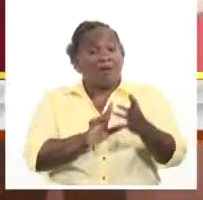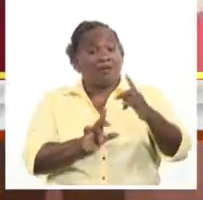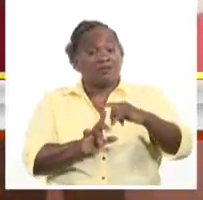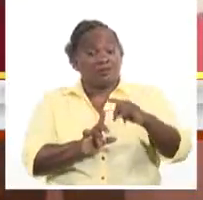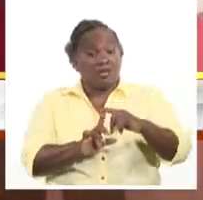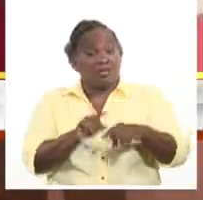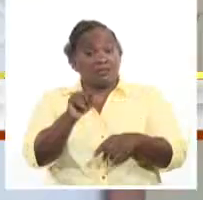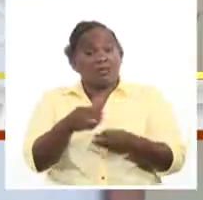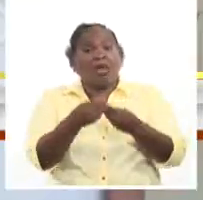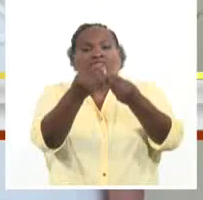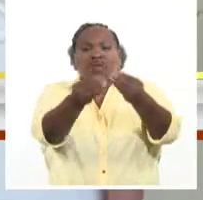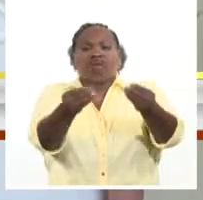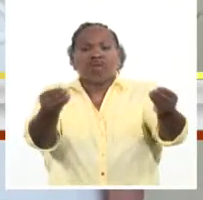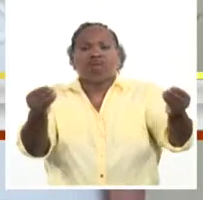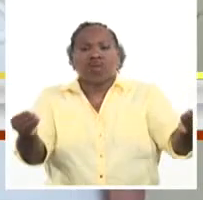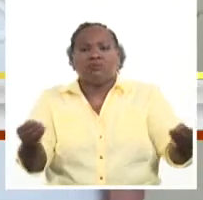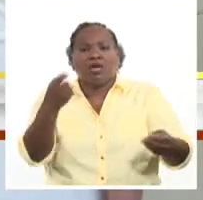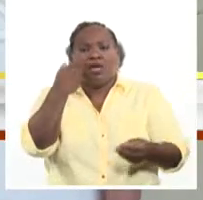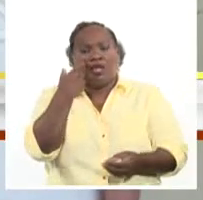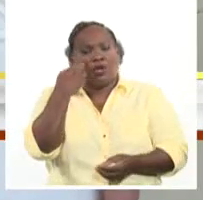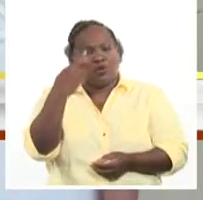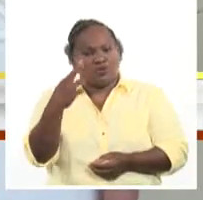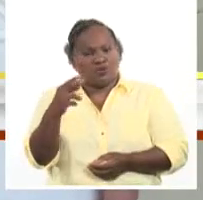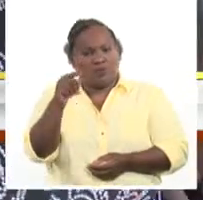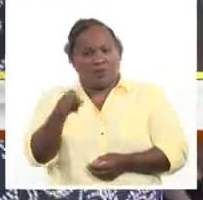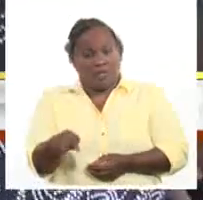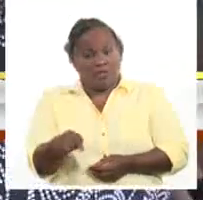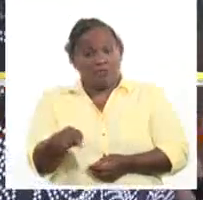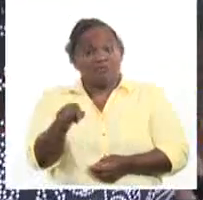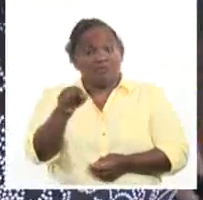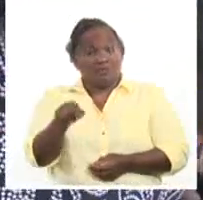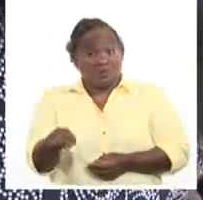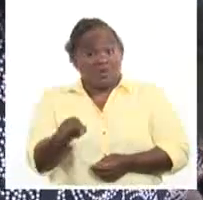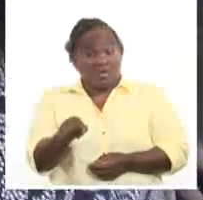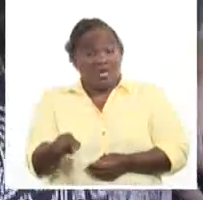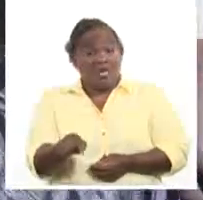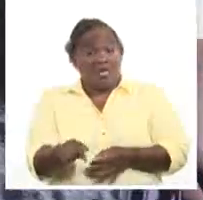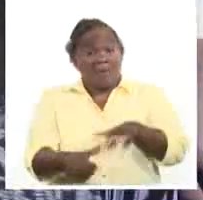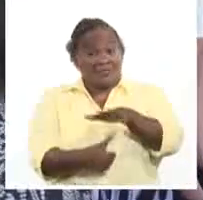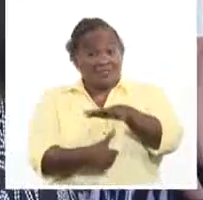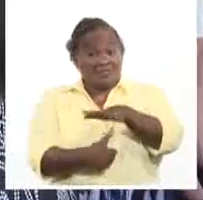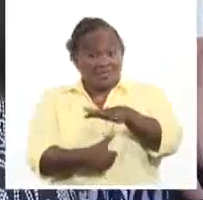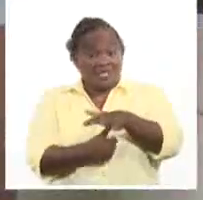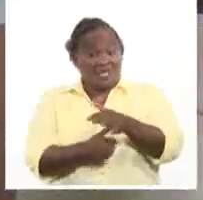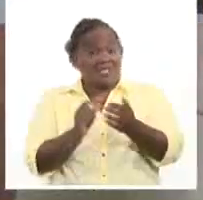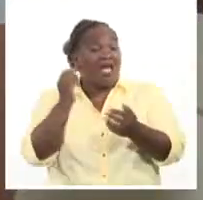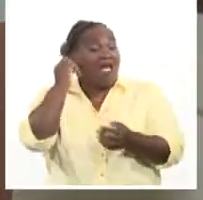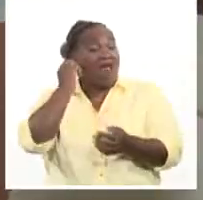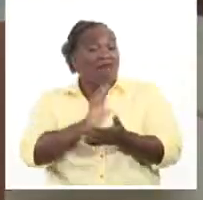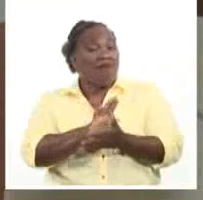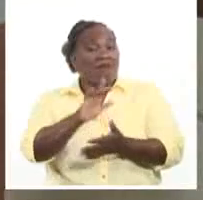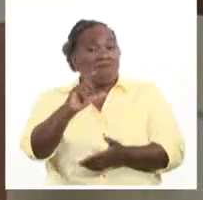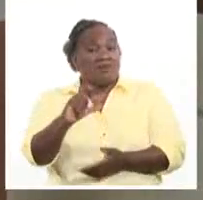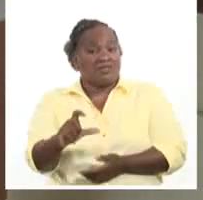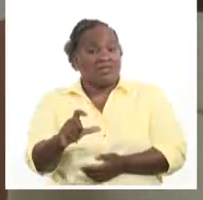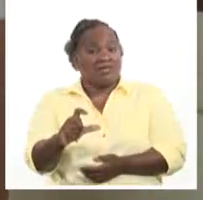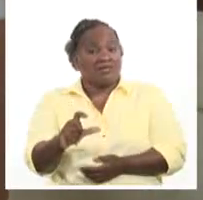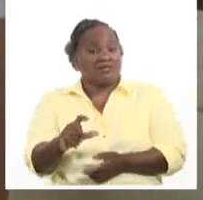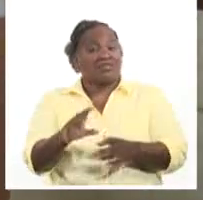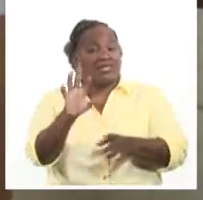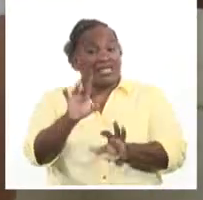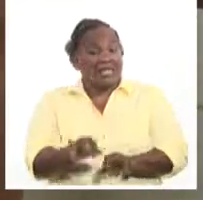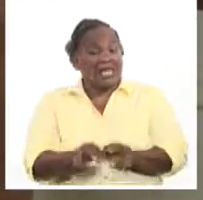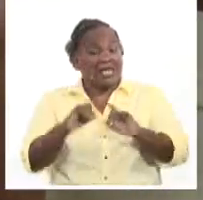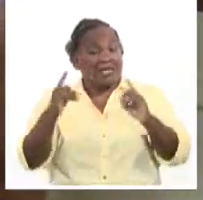centró el reconocimiento presidido por la miembro del Buró Político del Comité Central del Partido y secretaria general de la Federación de Mujeres